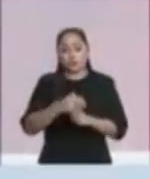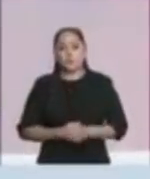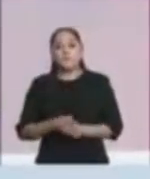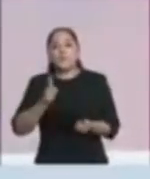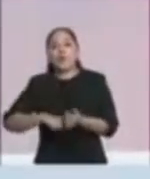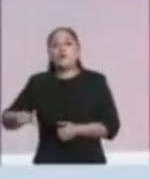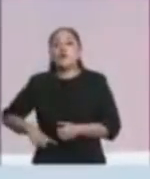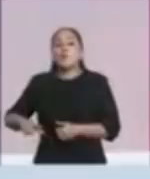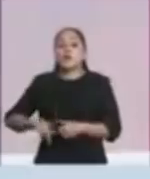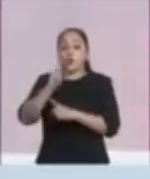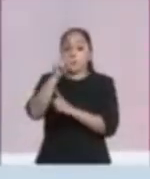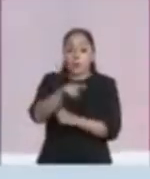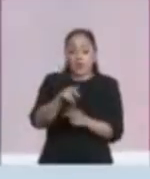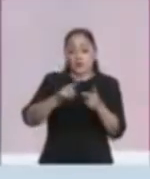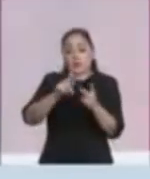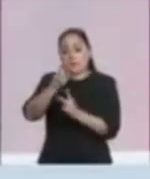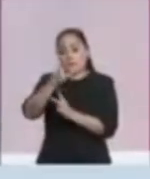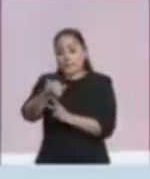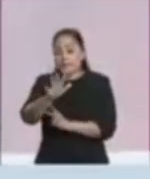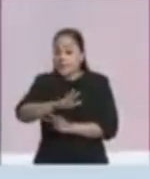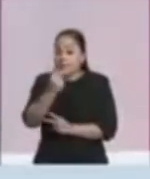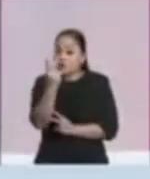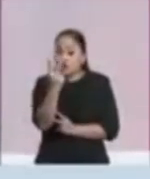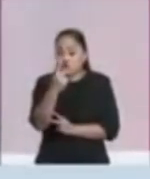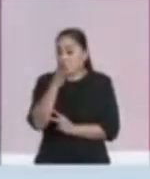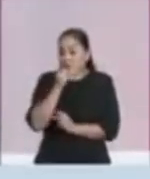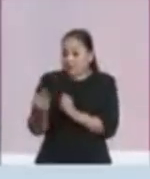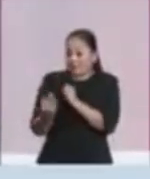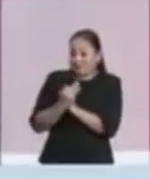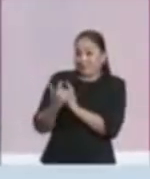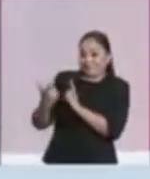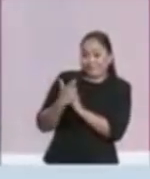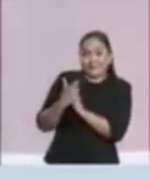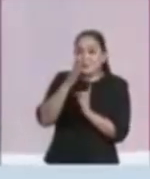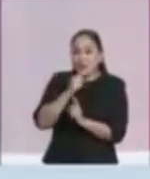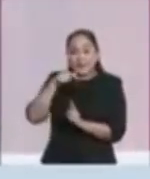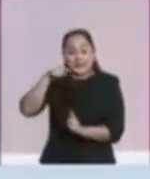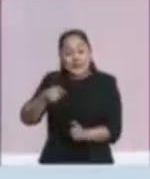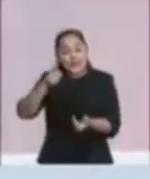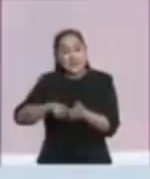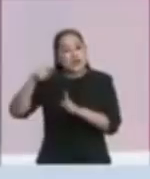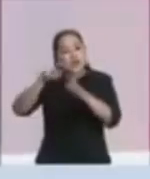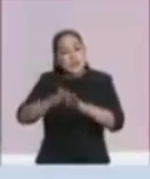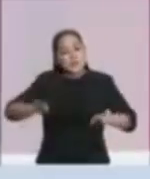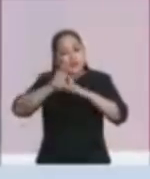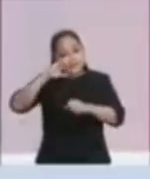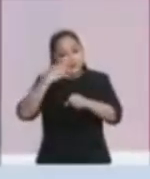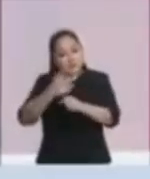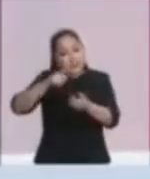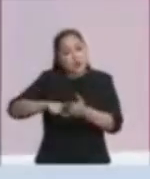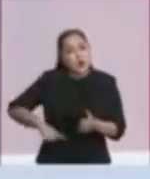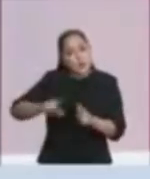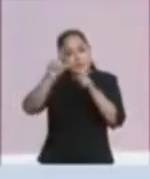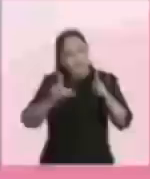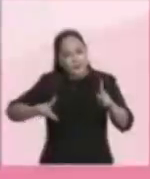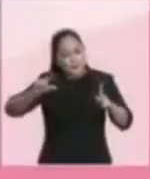PAN como del PRI no nos pudieron dar la seguridad que es la principal responsabilidad de un gobierno de la República?